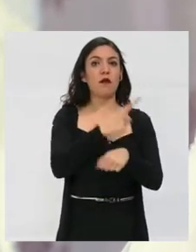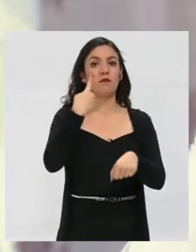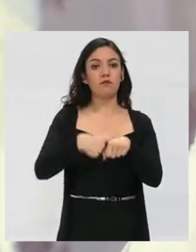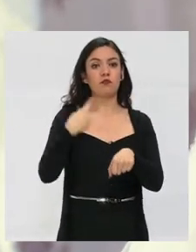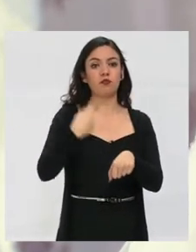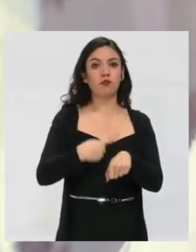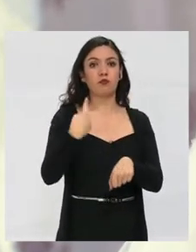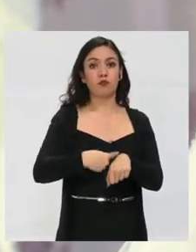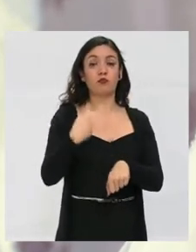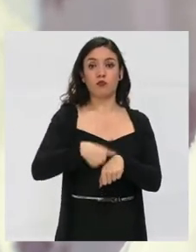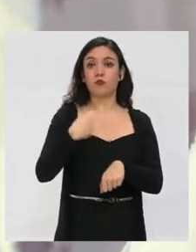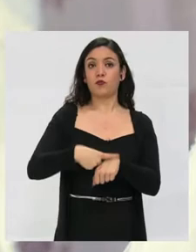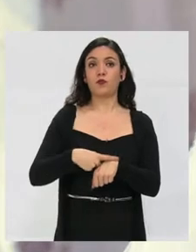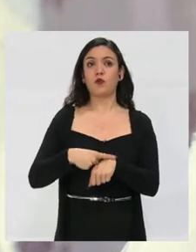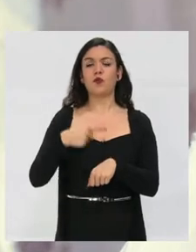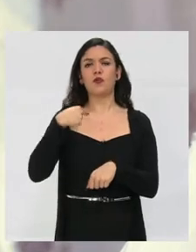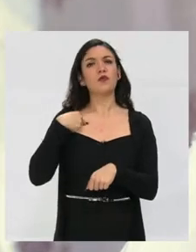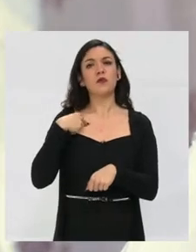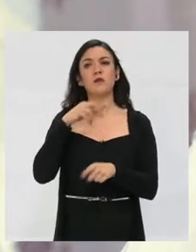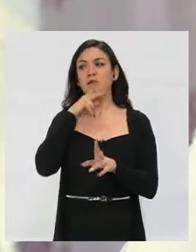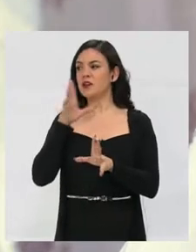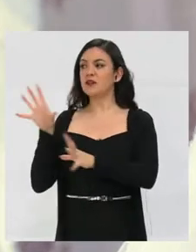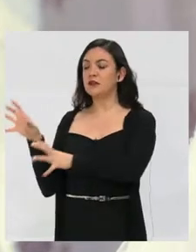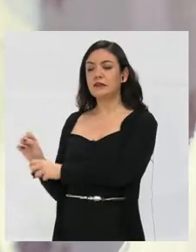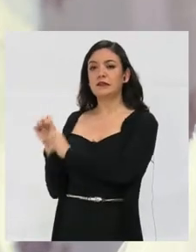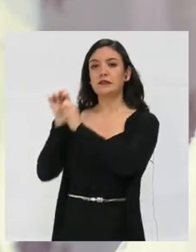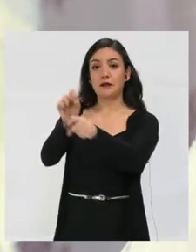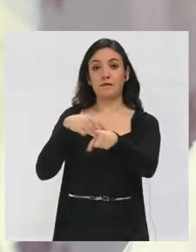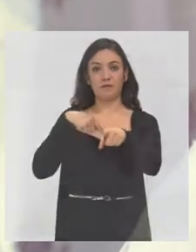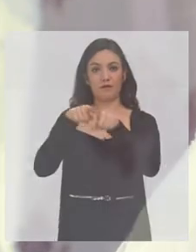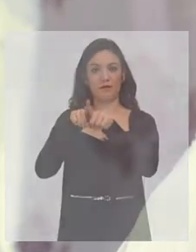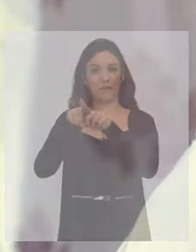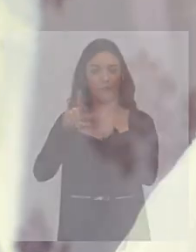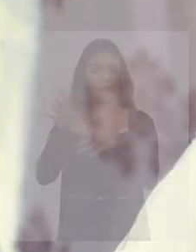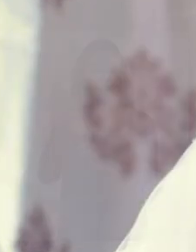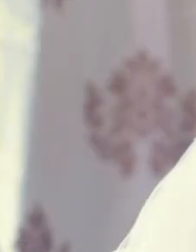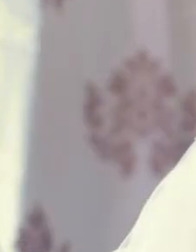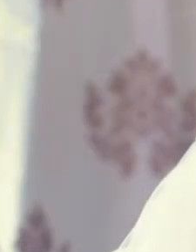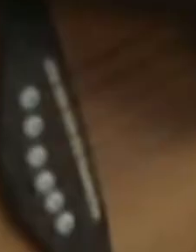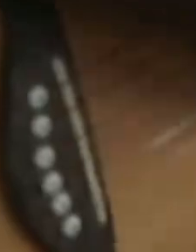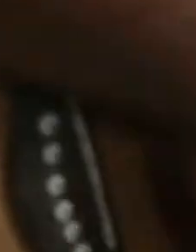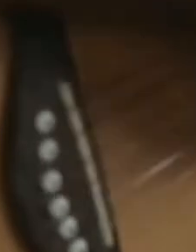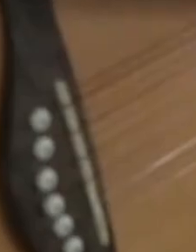tener problemas de enfermedad. Lo internamos ahí.